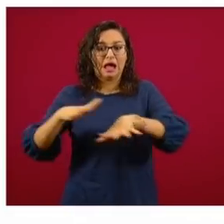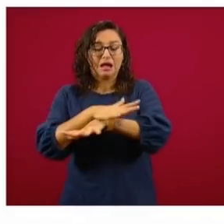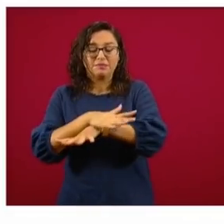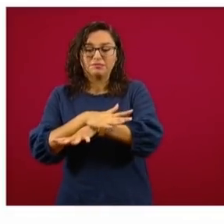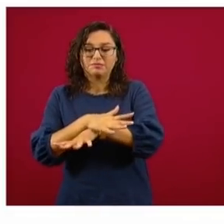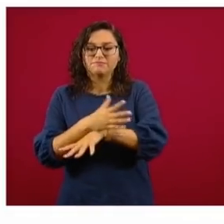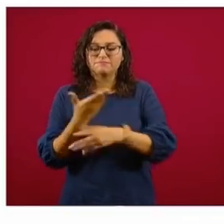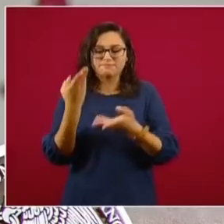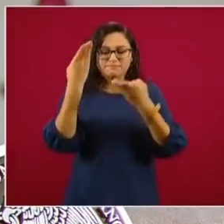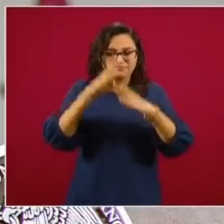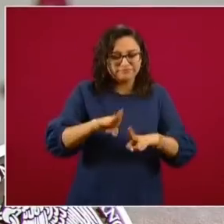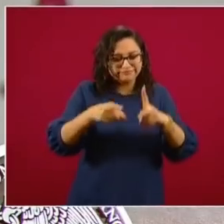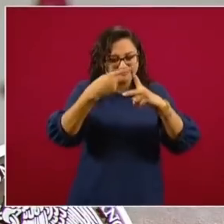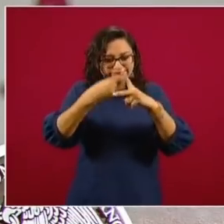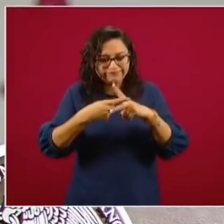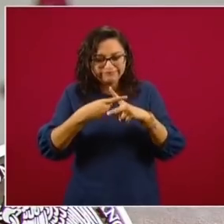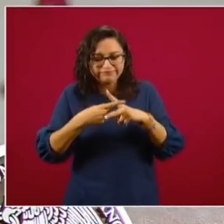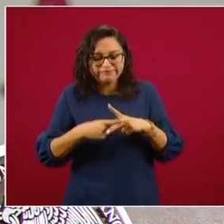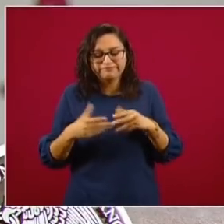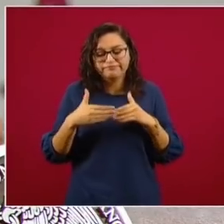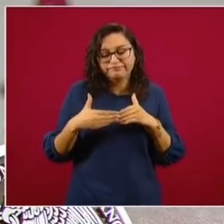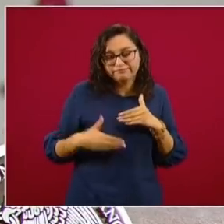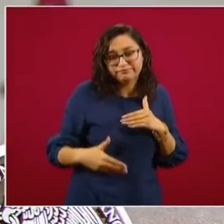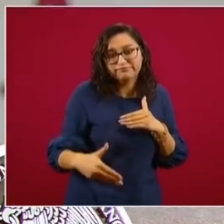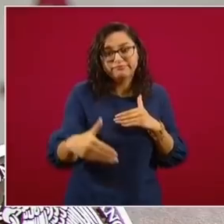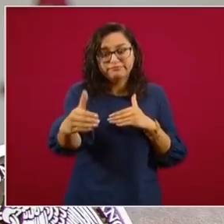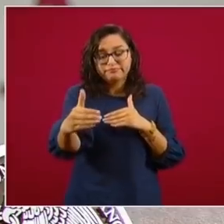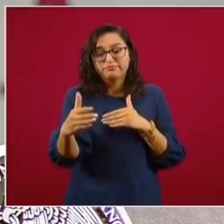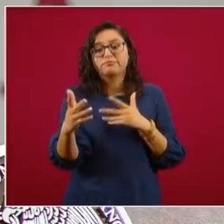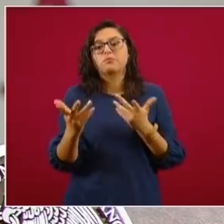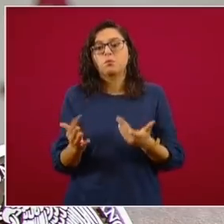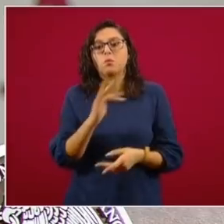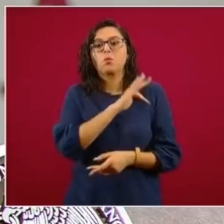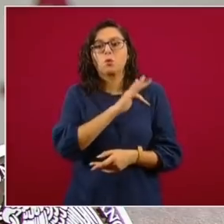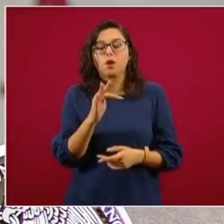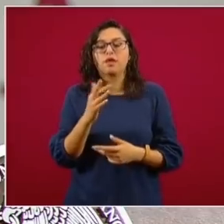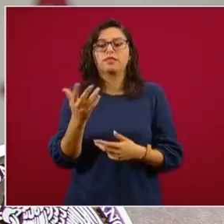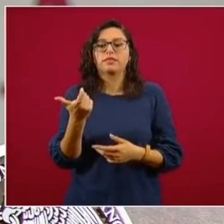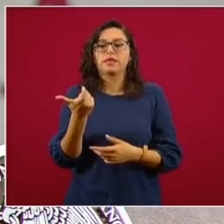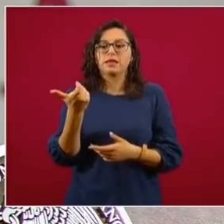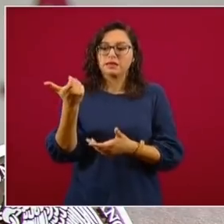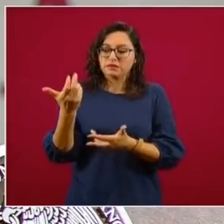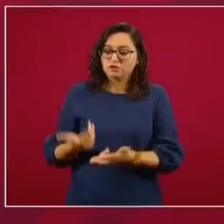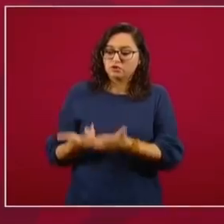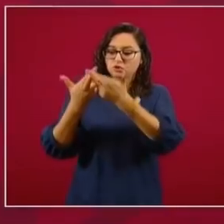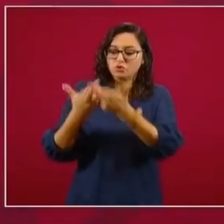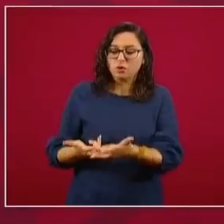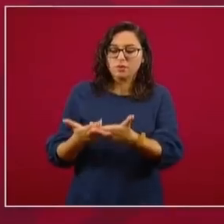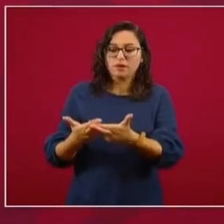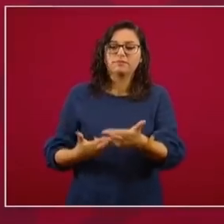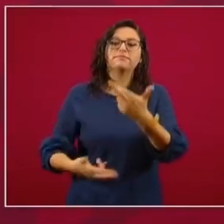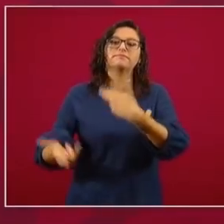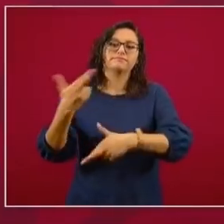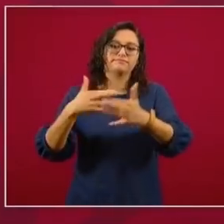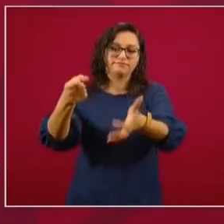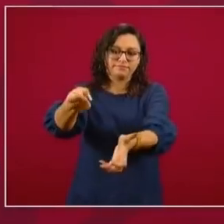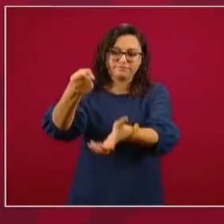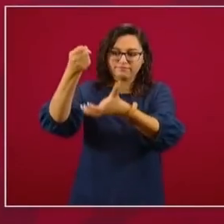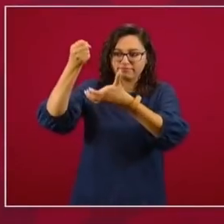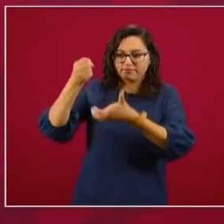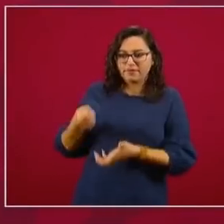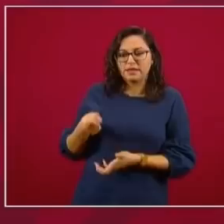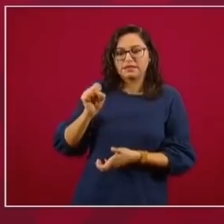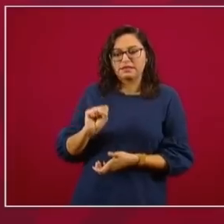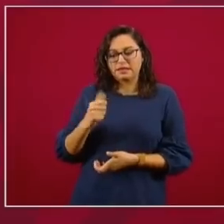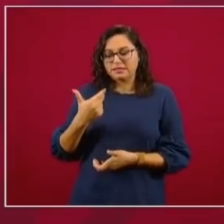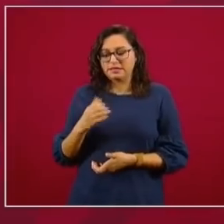que se estima cuál es durante el primer trimestre, se devuelve ese remanente a la Secretaría de Hacienda y tiene que ser aplicado